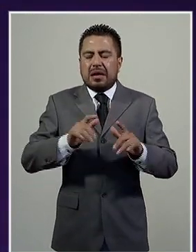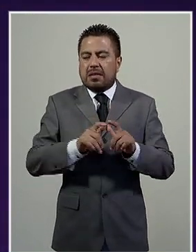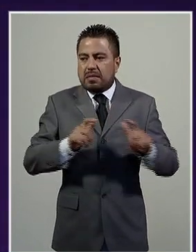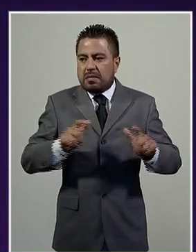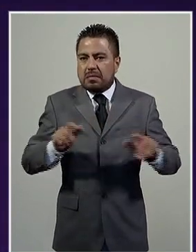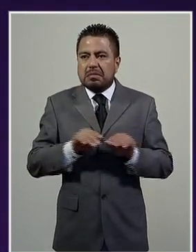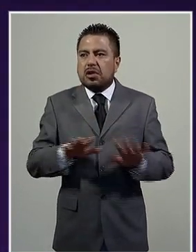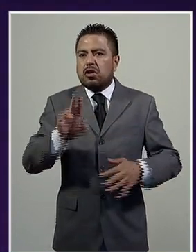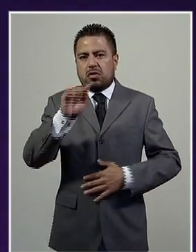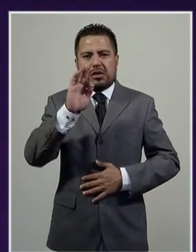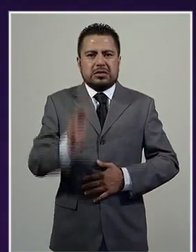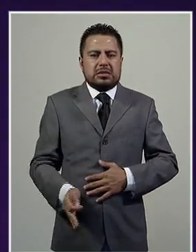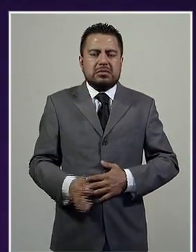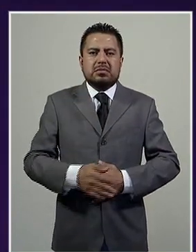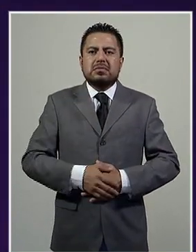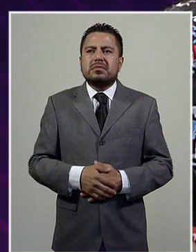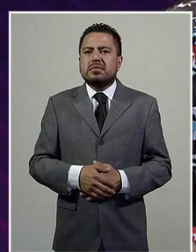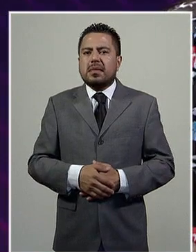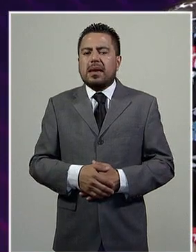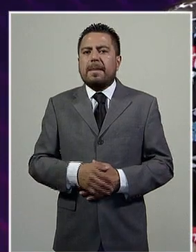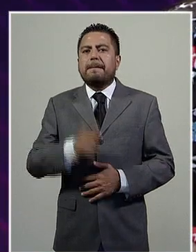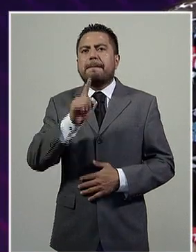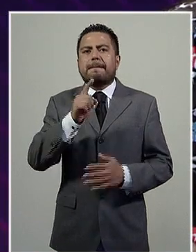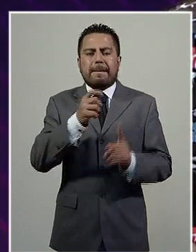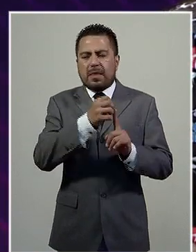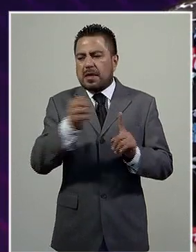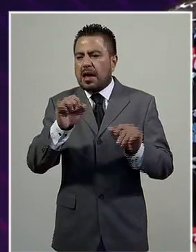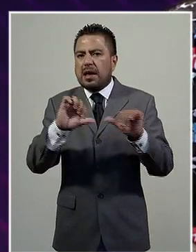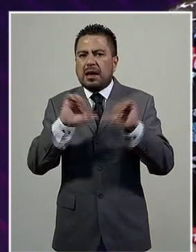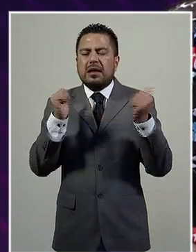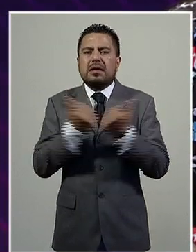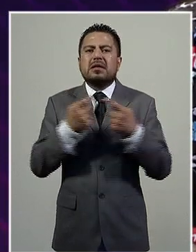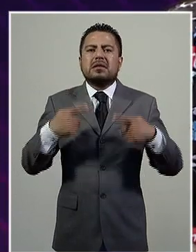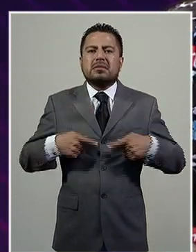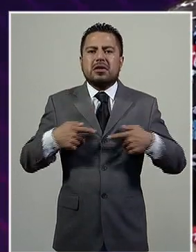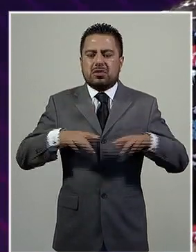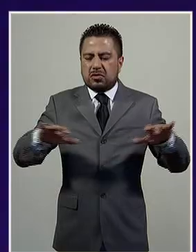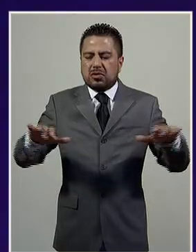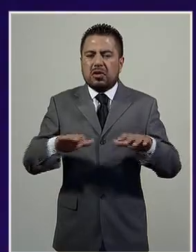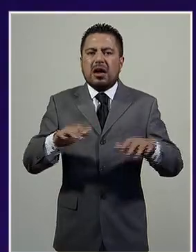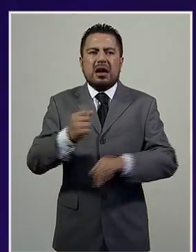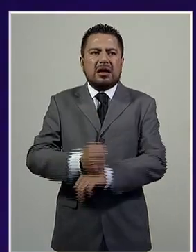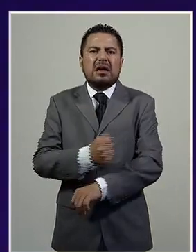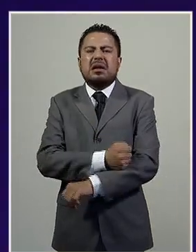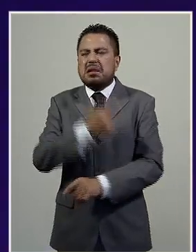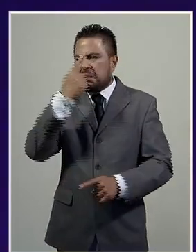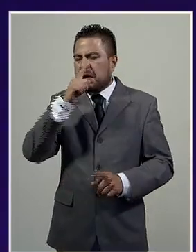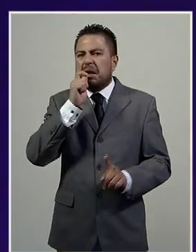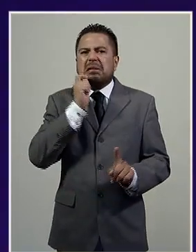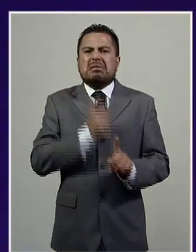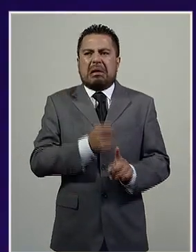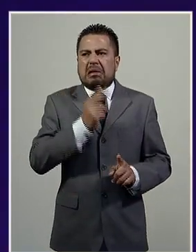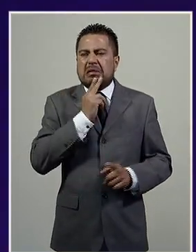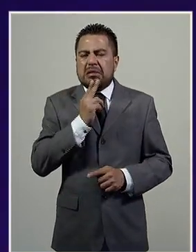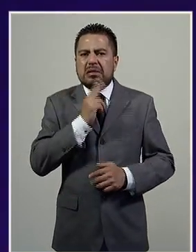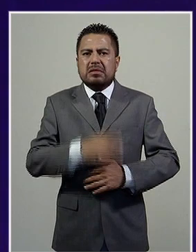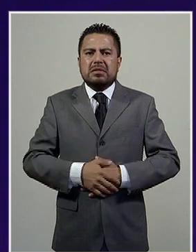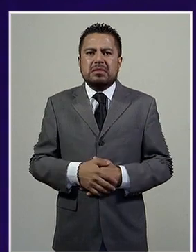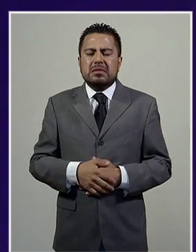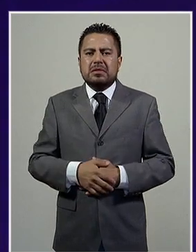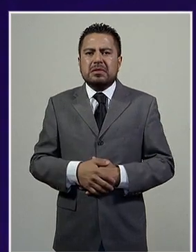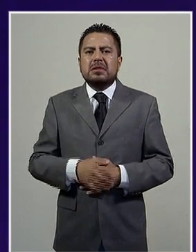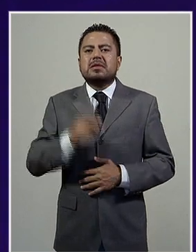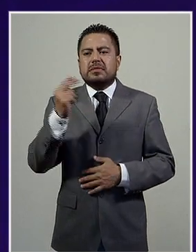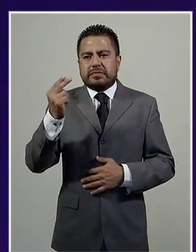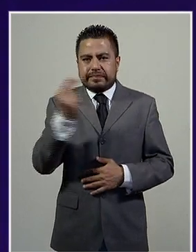también a la no aceptación. Claro. ¿Y una organización de personas tatuadas, para qué la necesitan? Pues